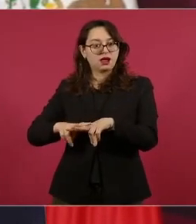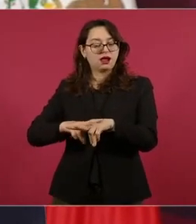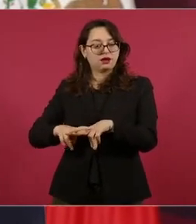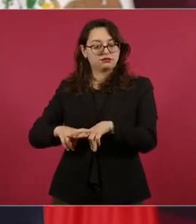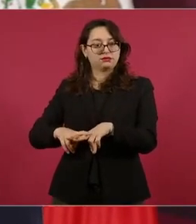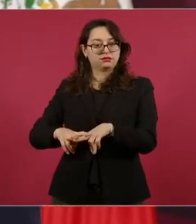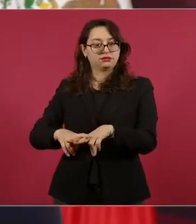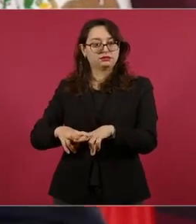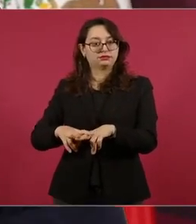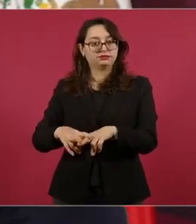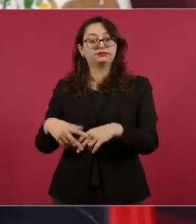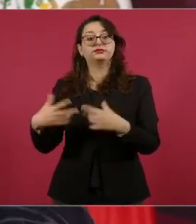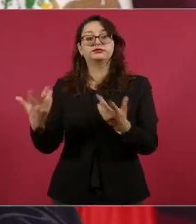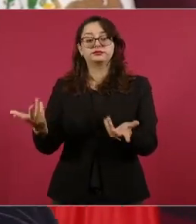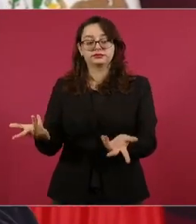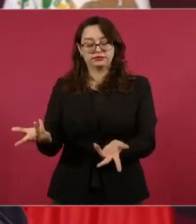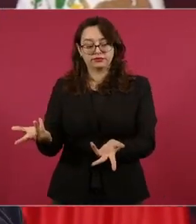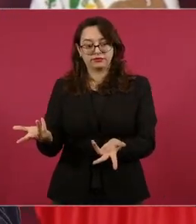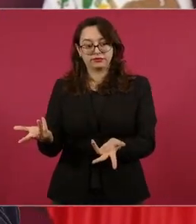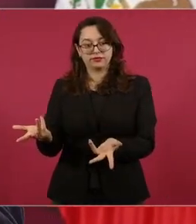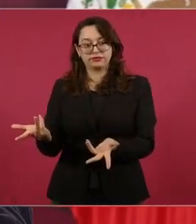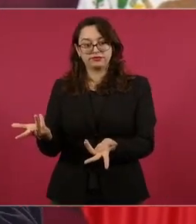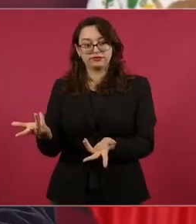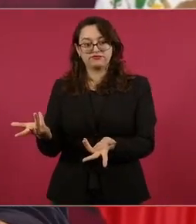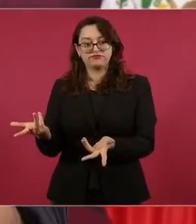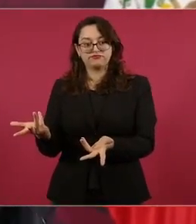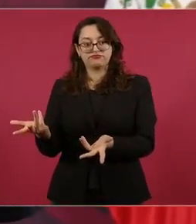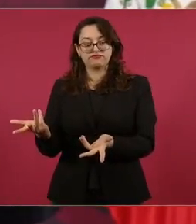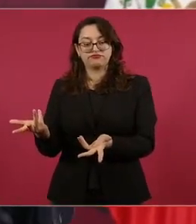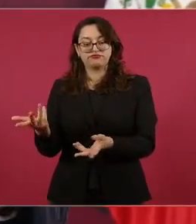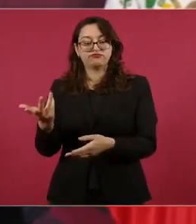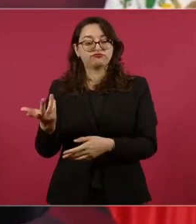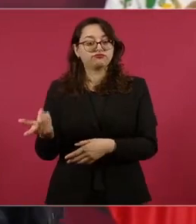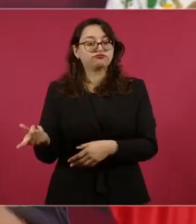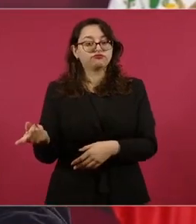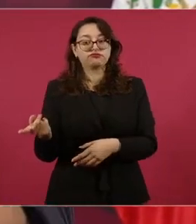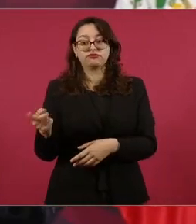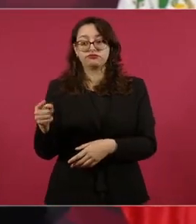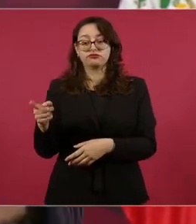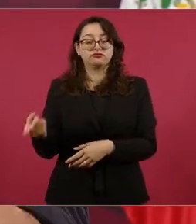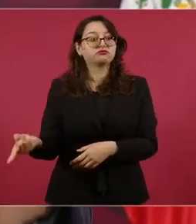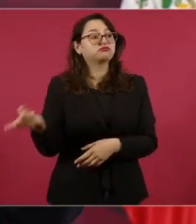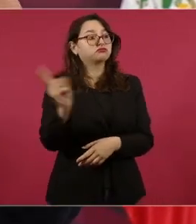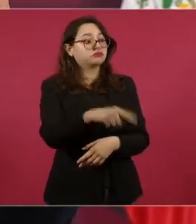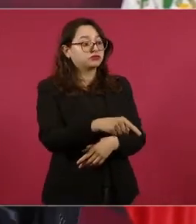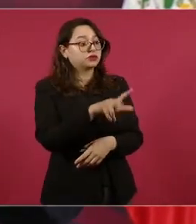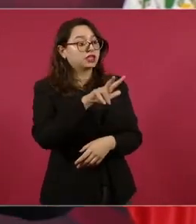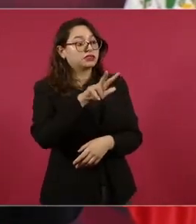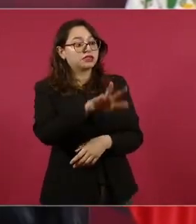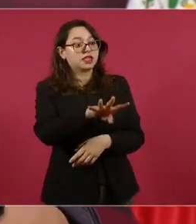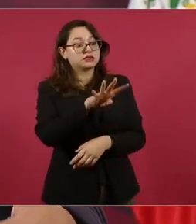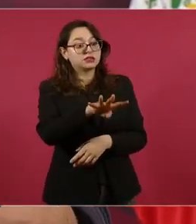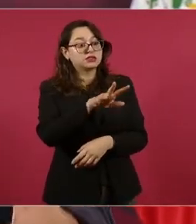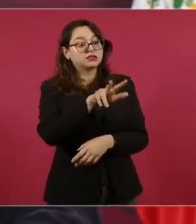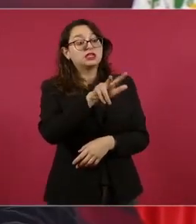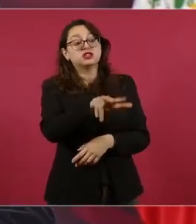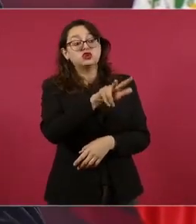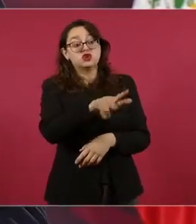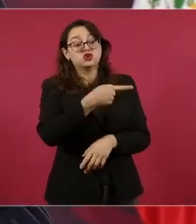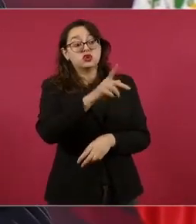km entonces esas mismas empresas podrían hacerse